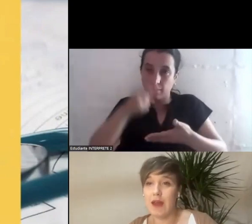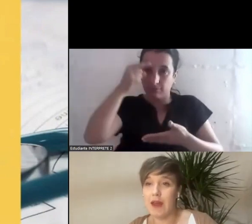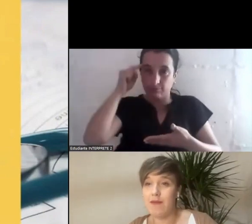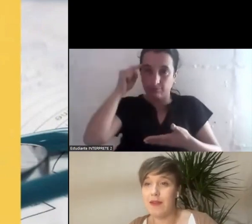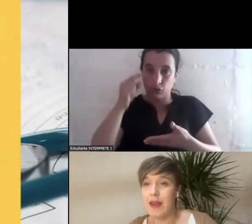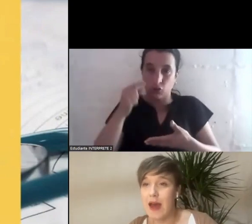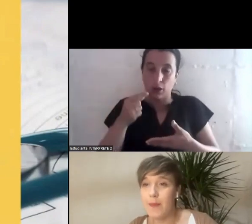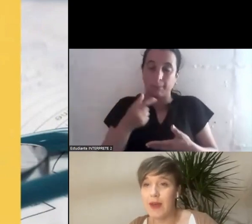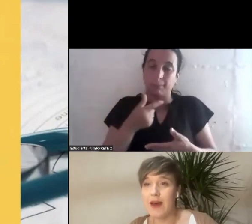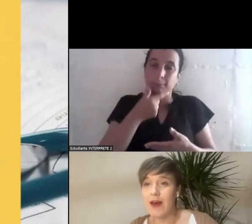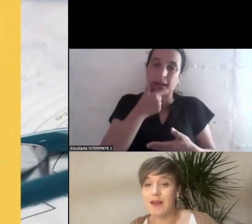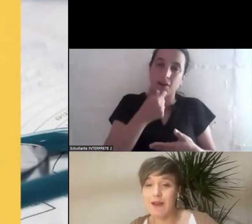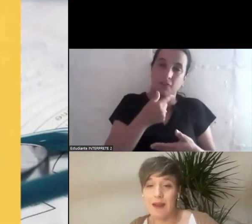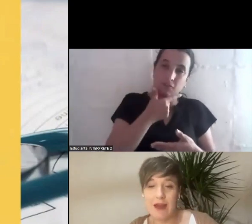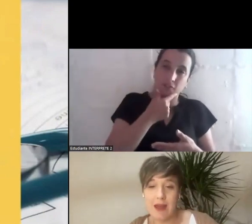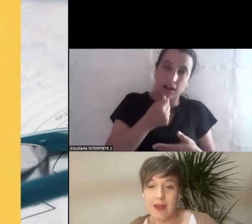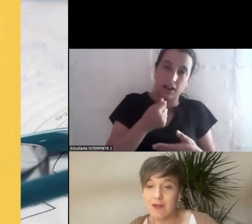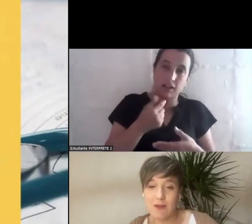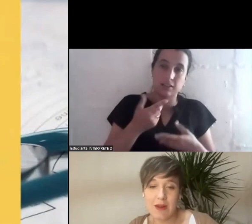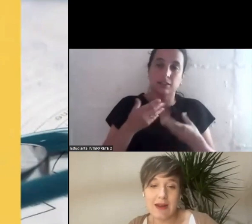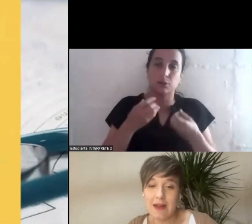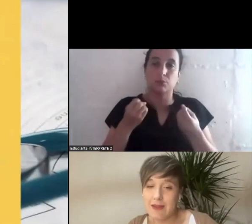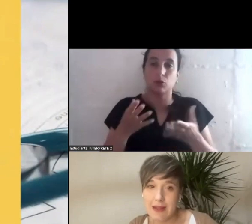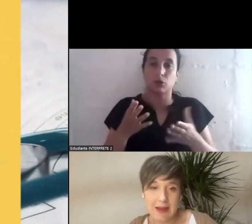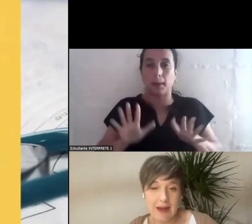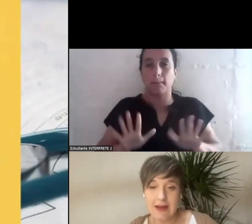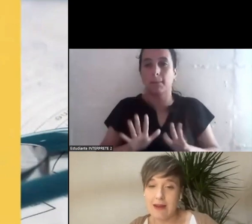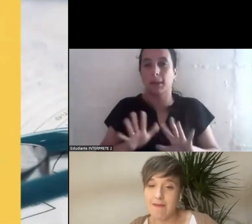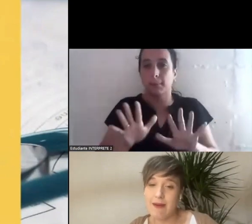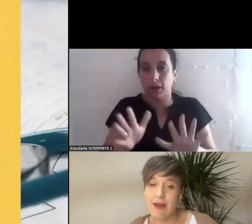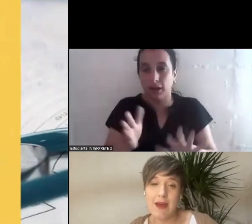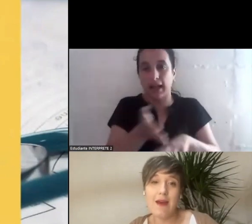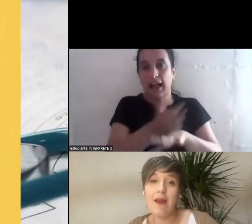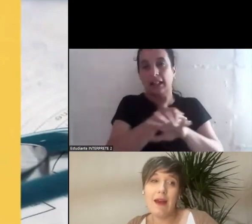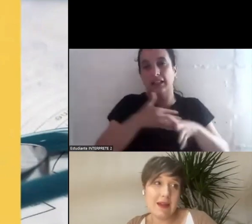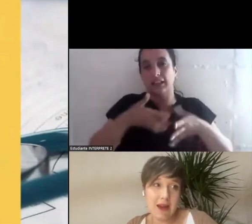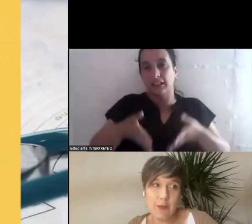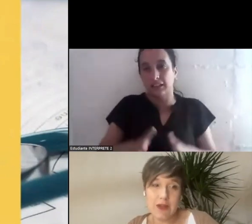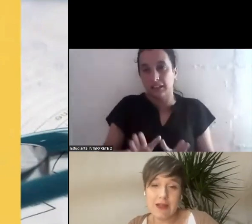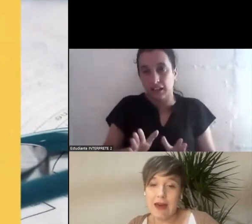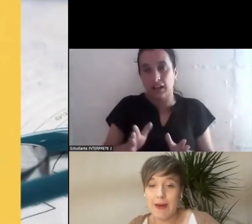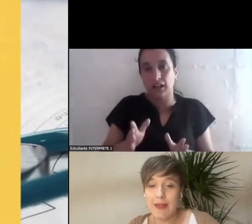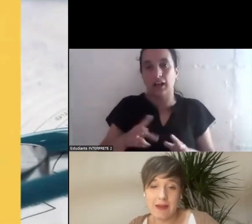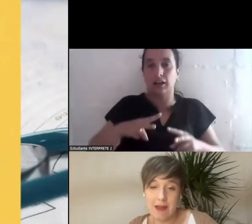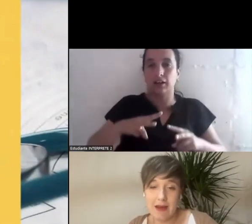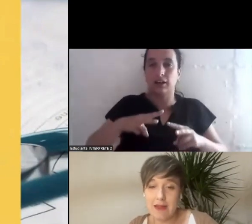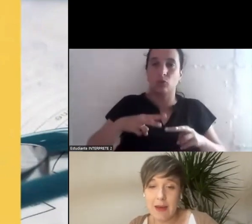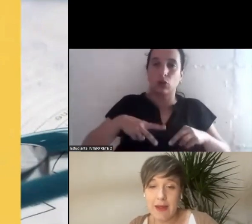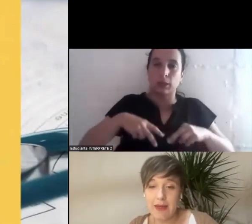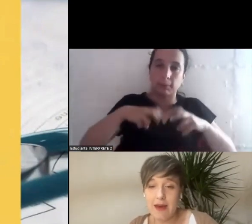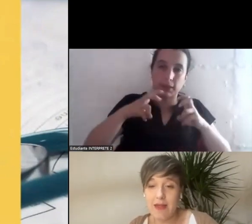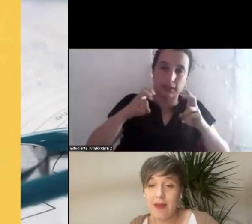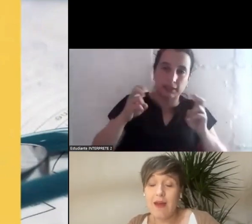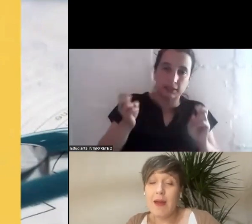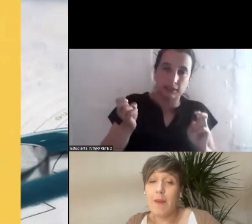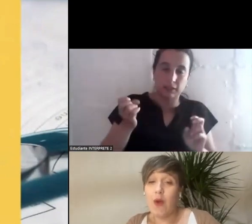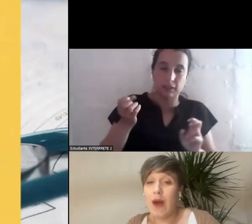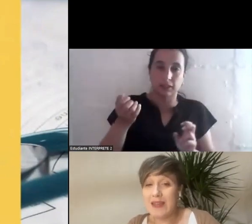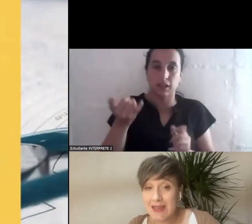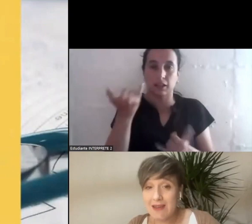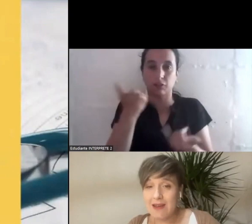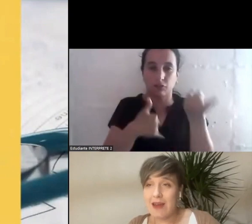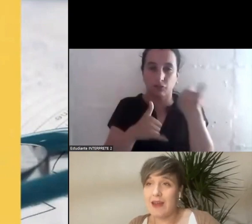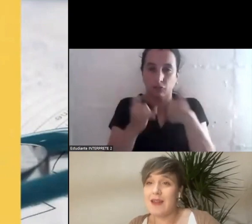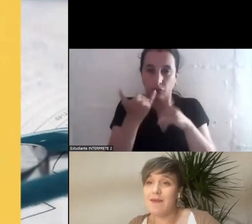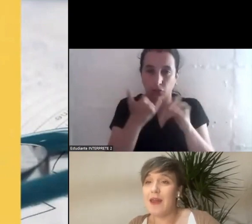pues, de terapias, sobre las características generales del bebé, las que reporta esta discapacidad, pero